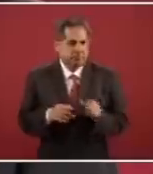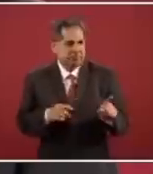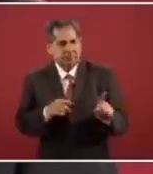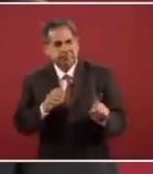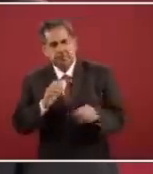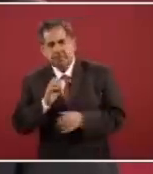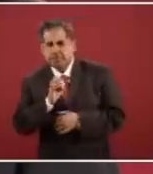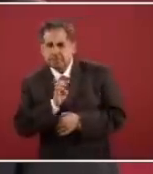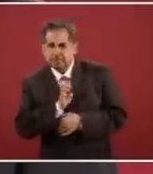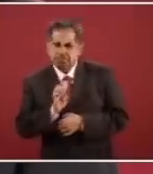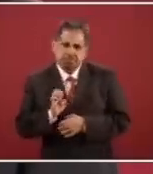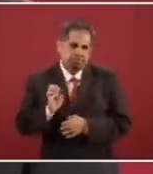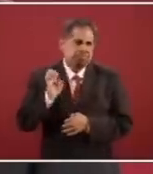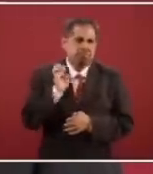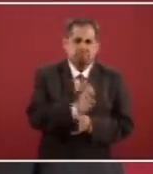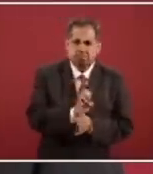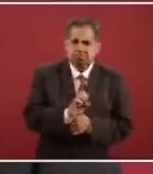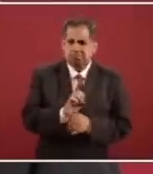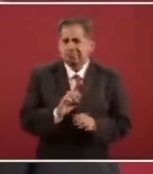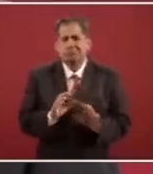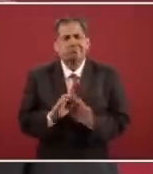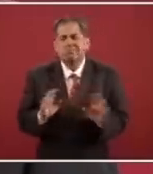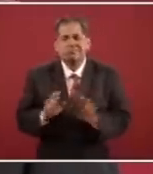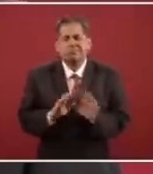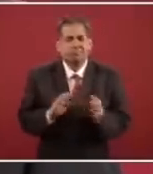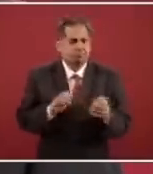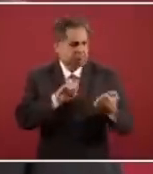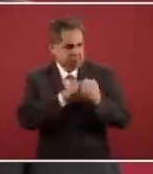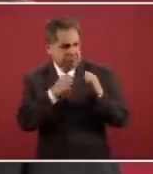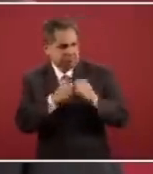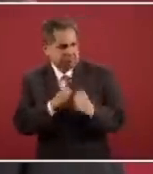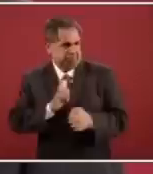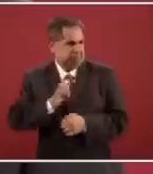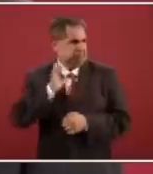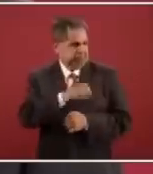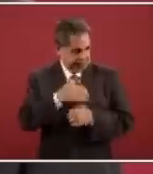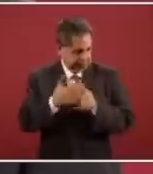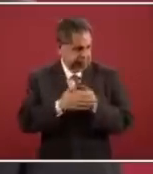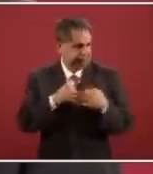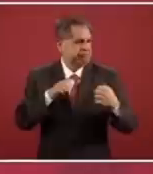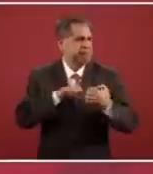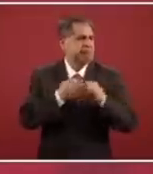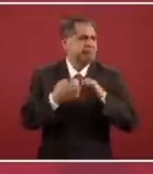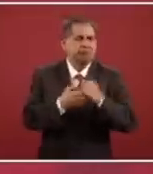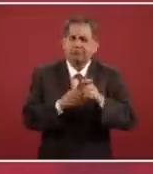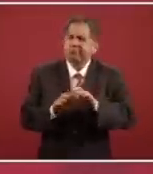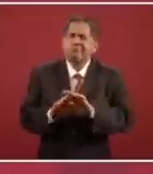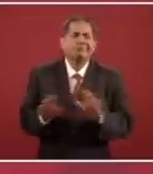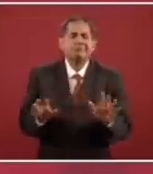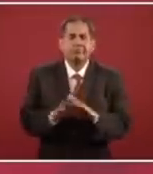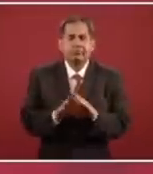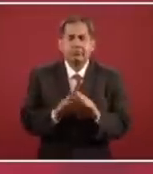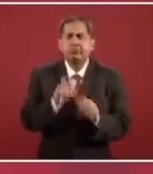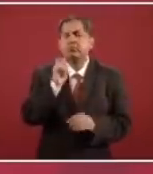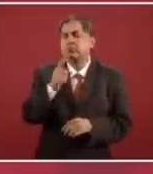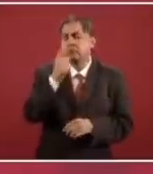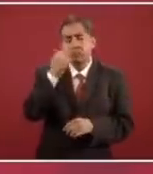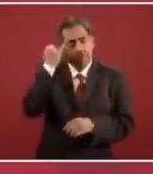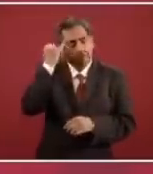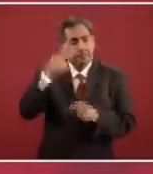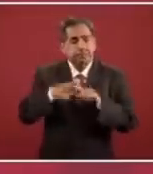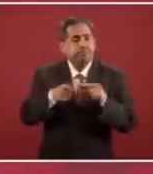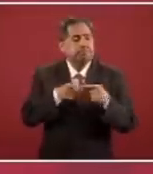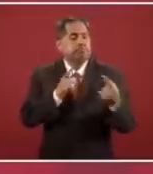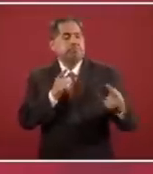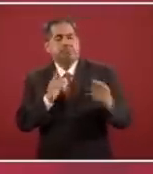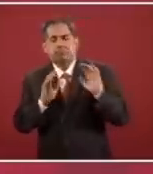odiamos, nosotros no tenemos enemigos ni queremos tenerlos, tenemos adversarios y